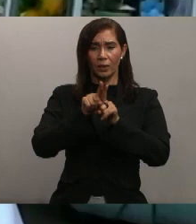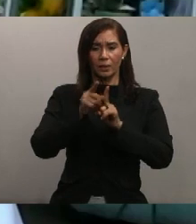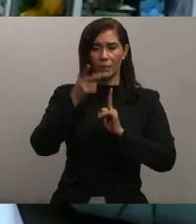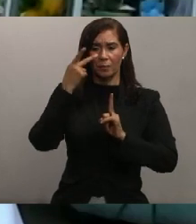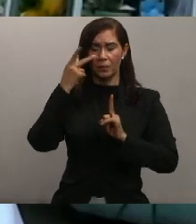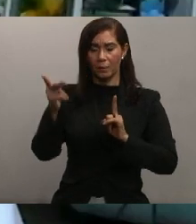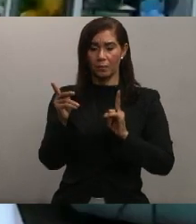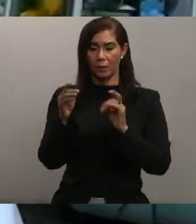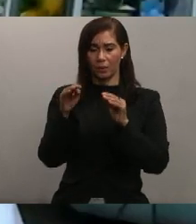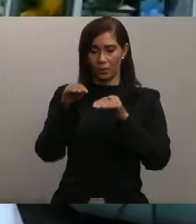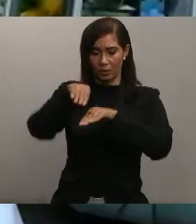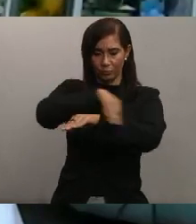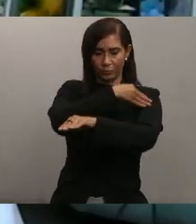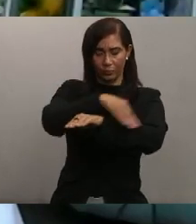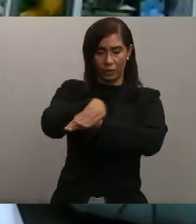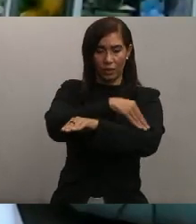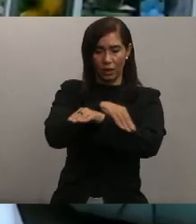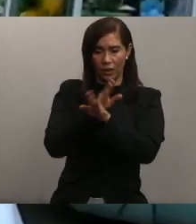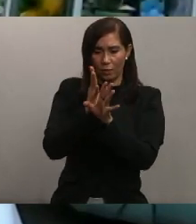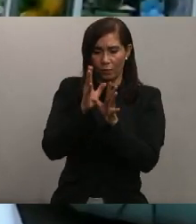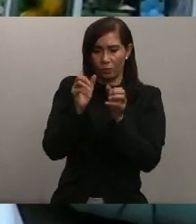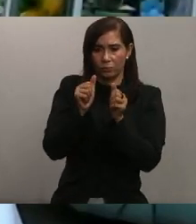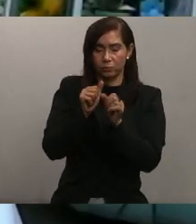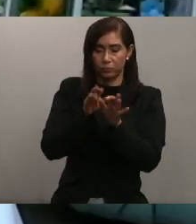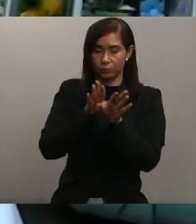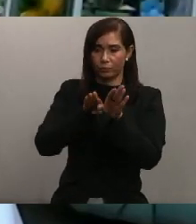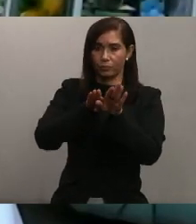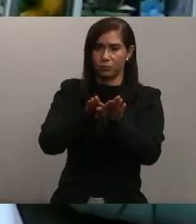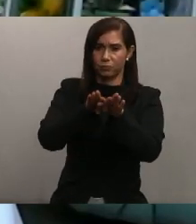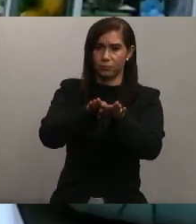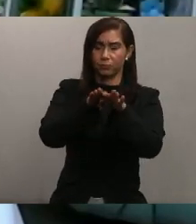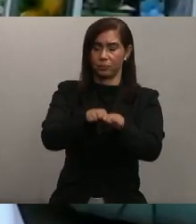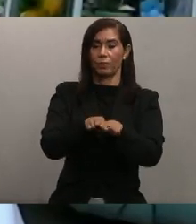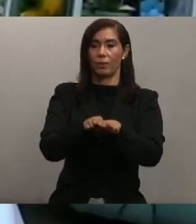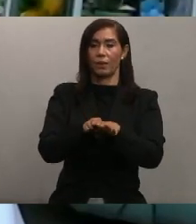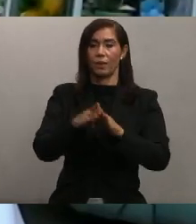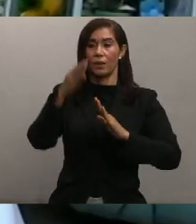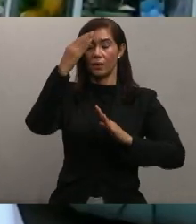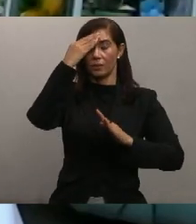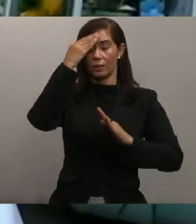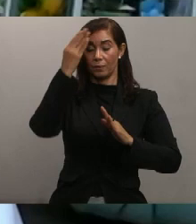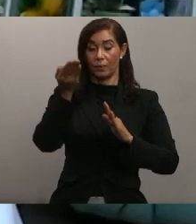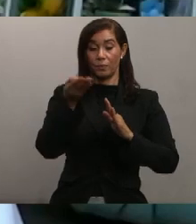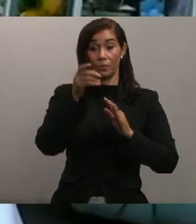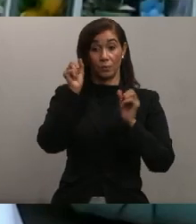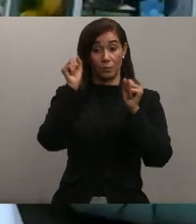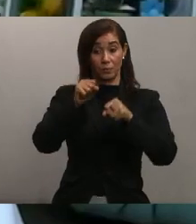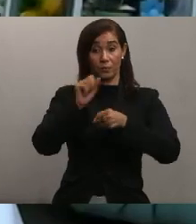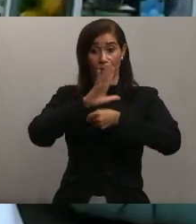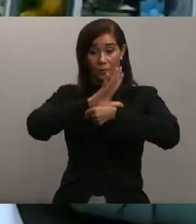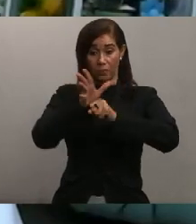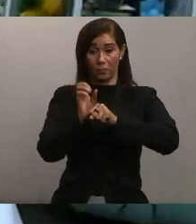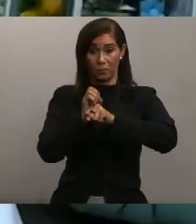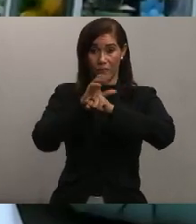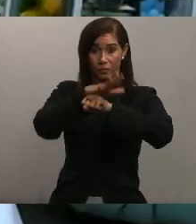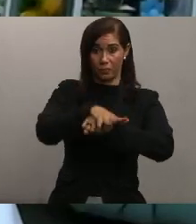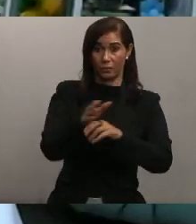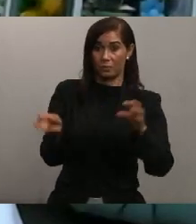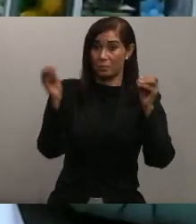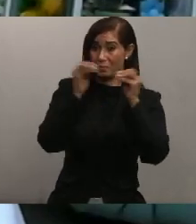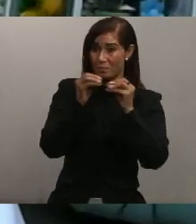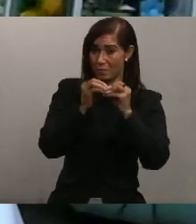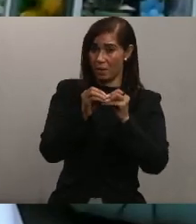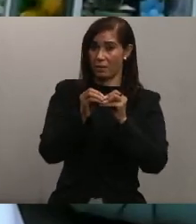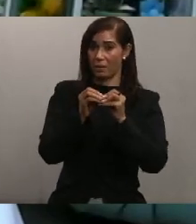que las personas están movilizando y sabemos que cuando ocurre esto hay una segunda recaída y es peor inclusive que en